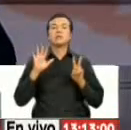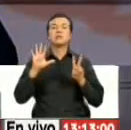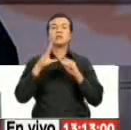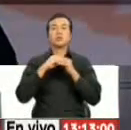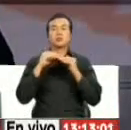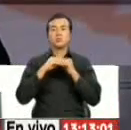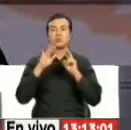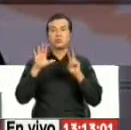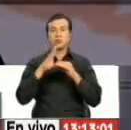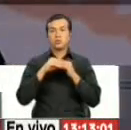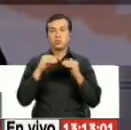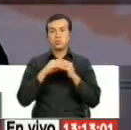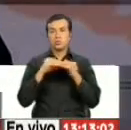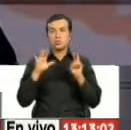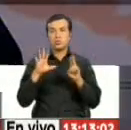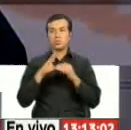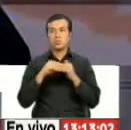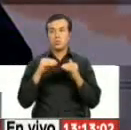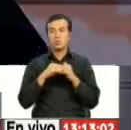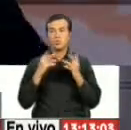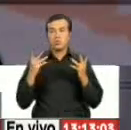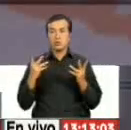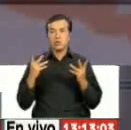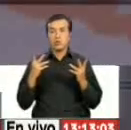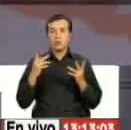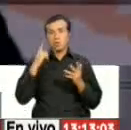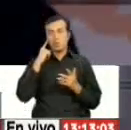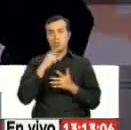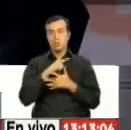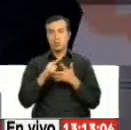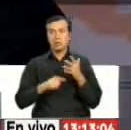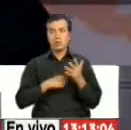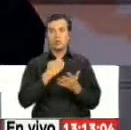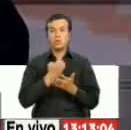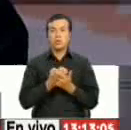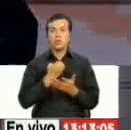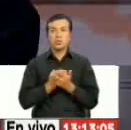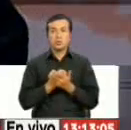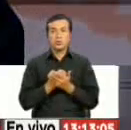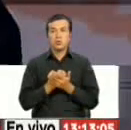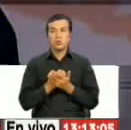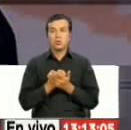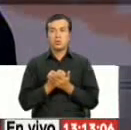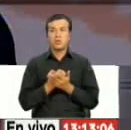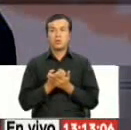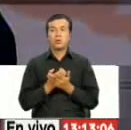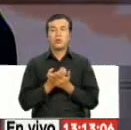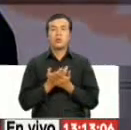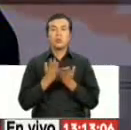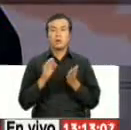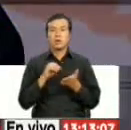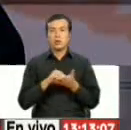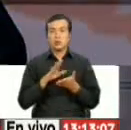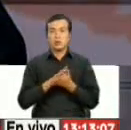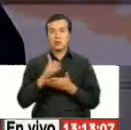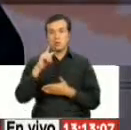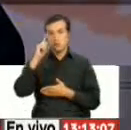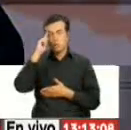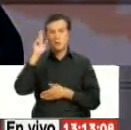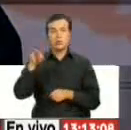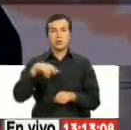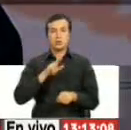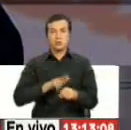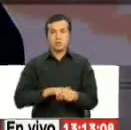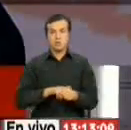dólares a los factores económicos consideramos que las medidas económicas implementadas por el gobierno nacional